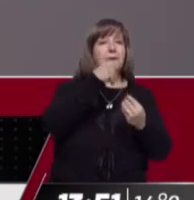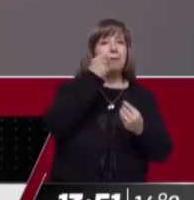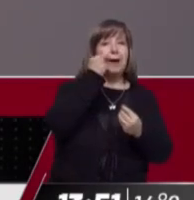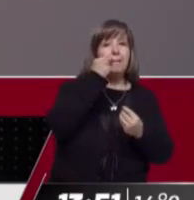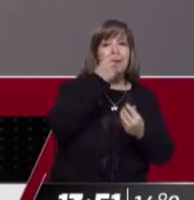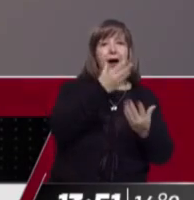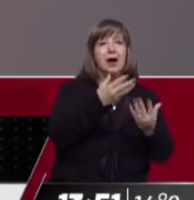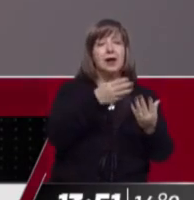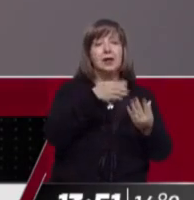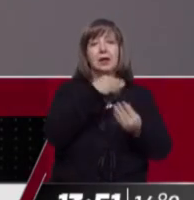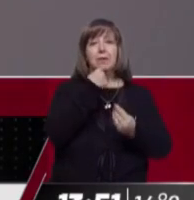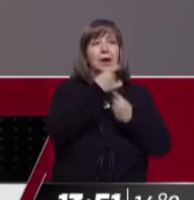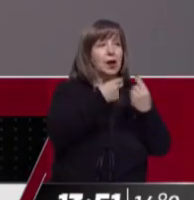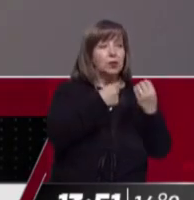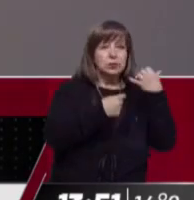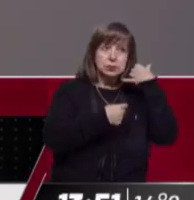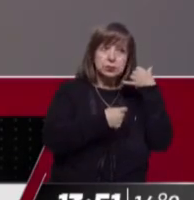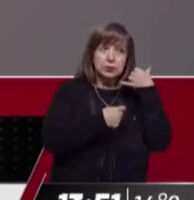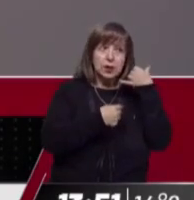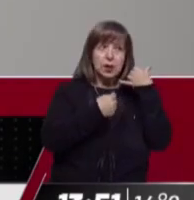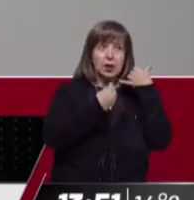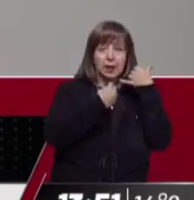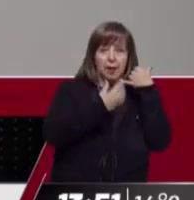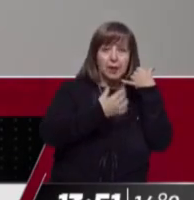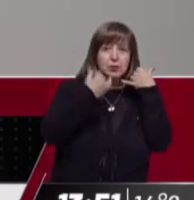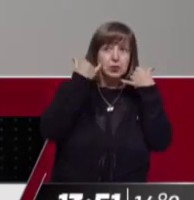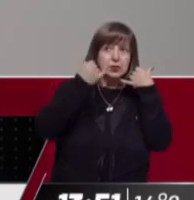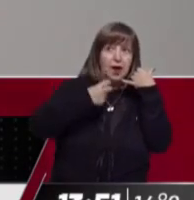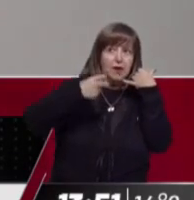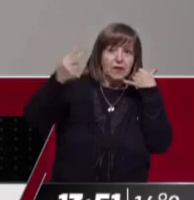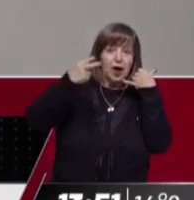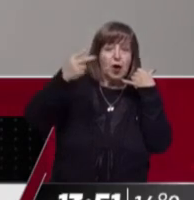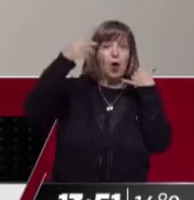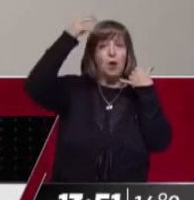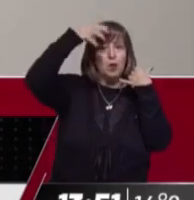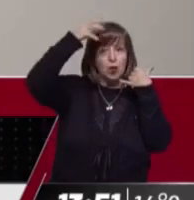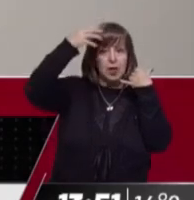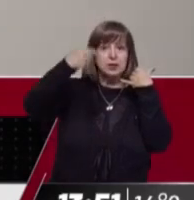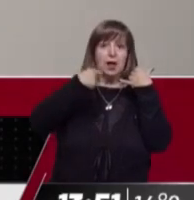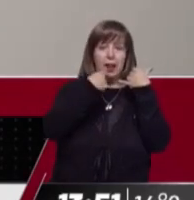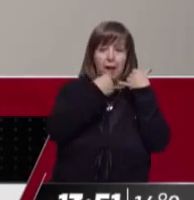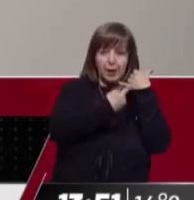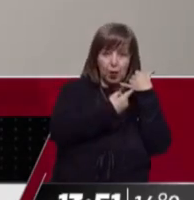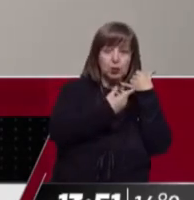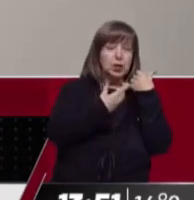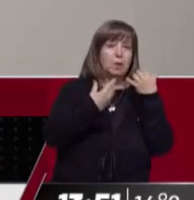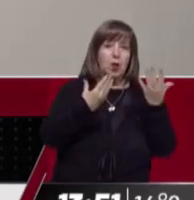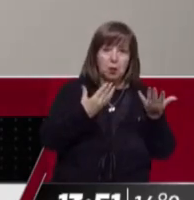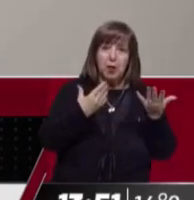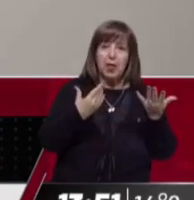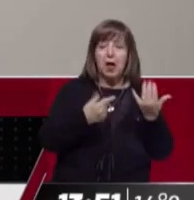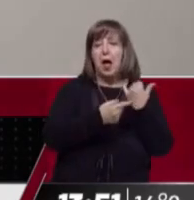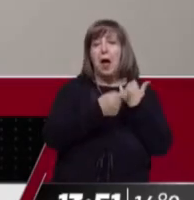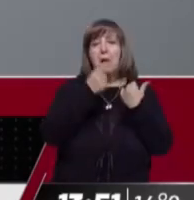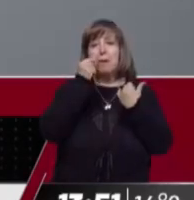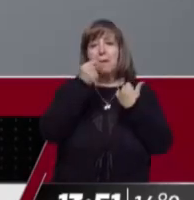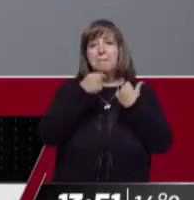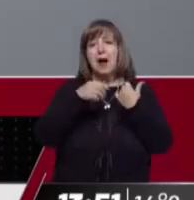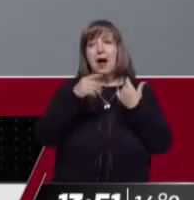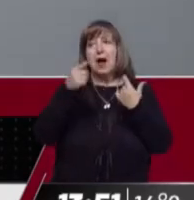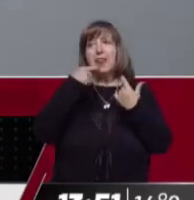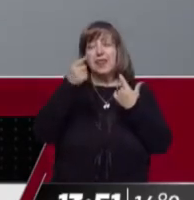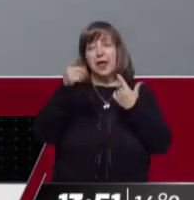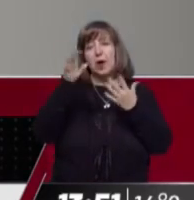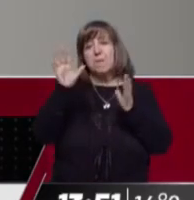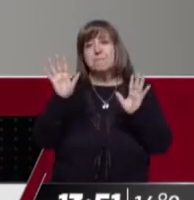hecho de que Patricia Bullrich se encuentre recorriendo esta cárcel de máxima peligrosidad allí en El Salvador, después de que Milei,